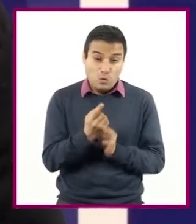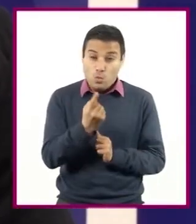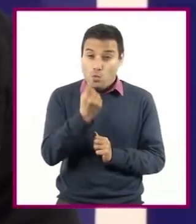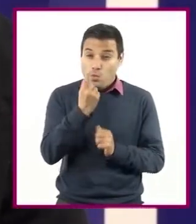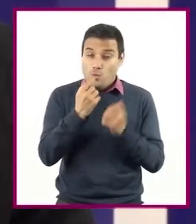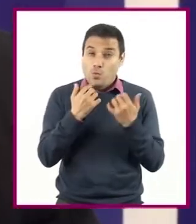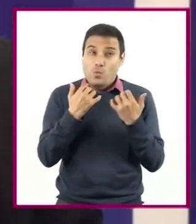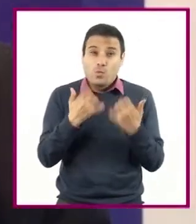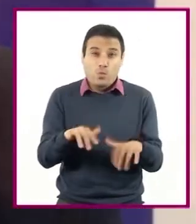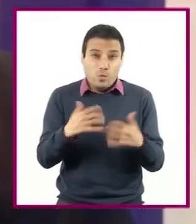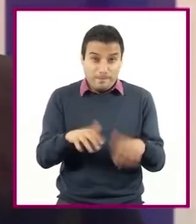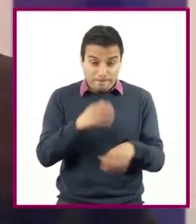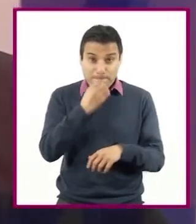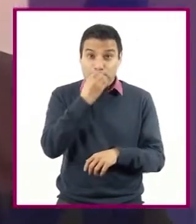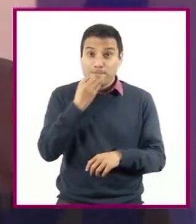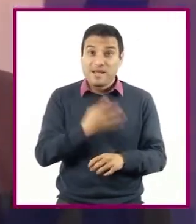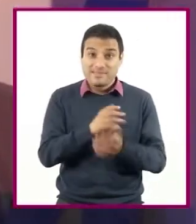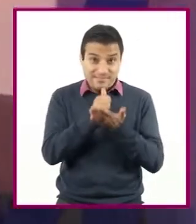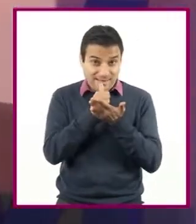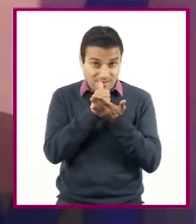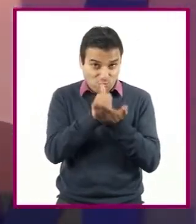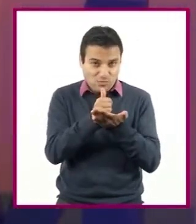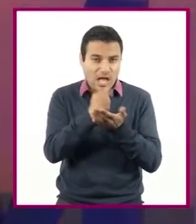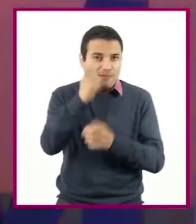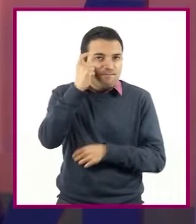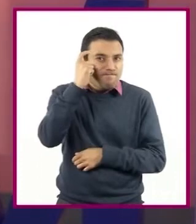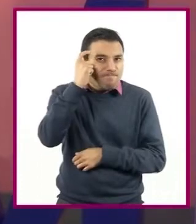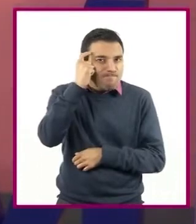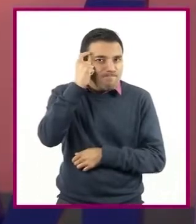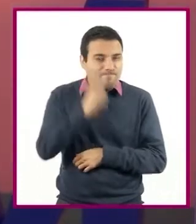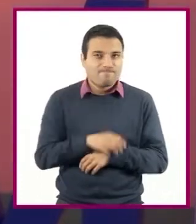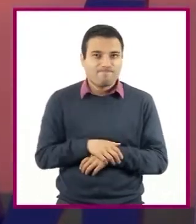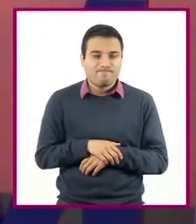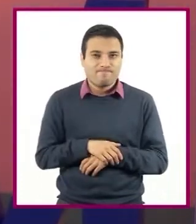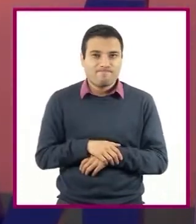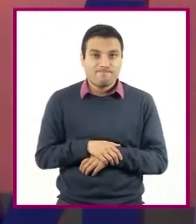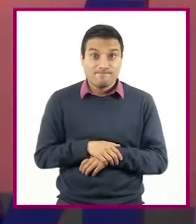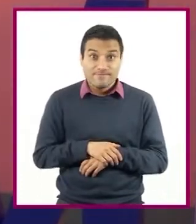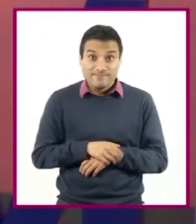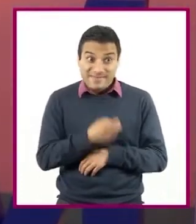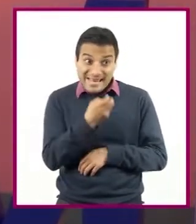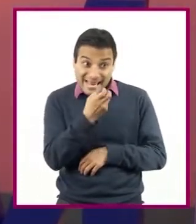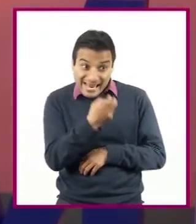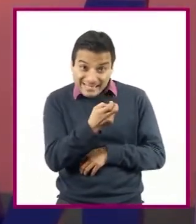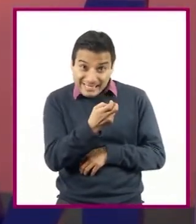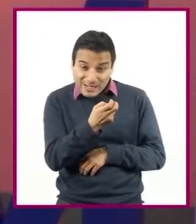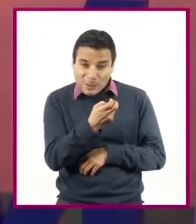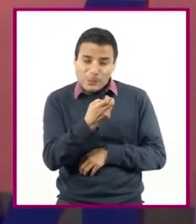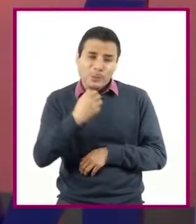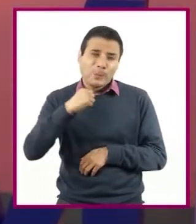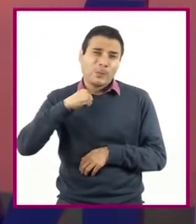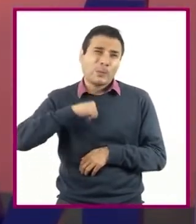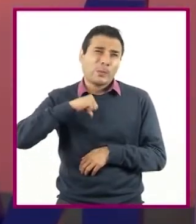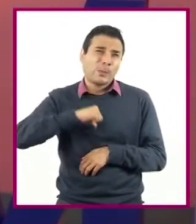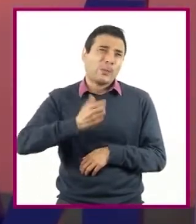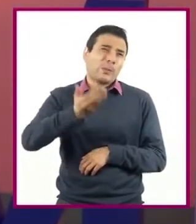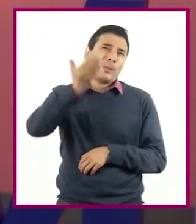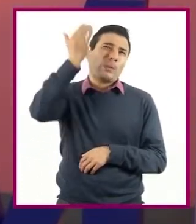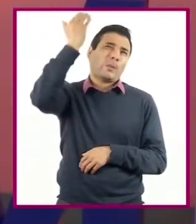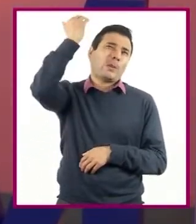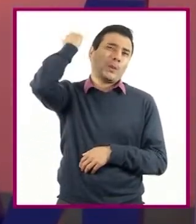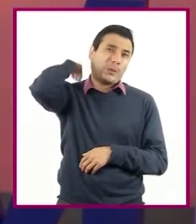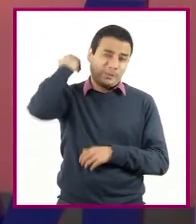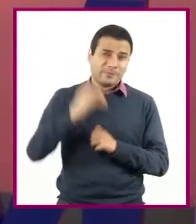daños psíquicos que causa la represión y cuya invención es tan antigua como las civilizaciones. Es